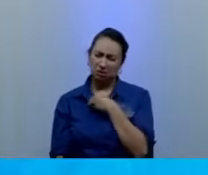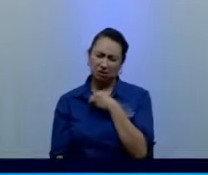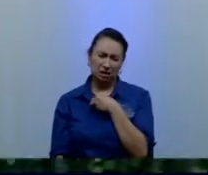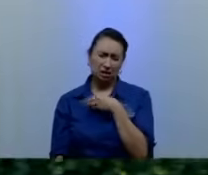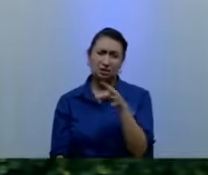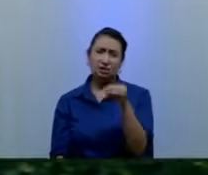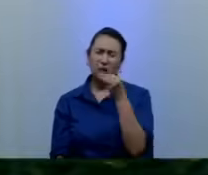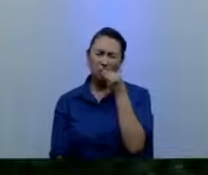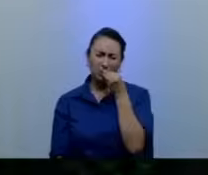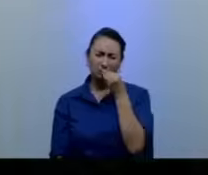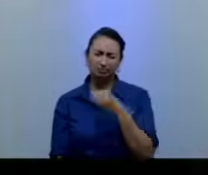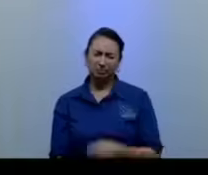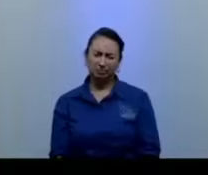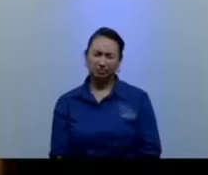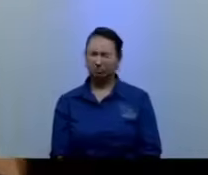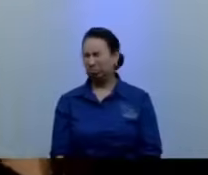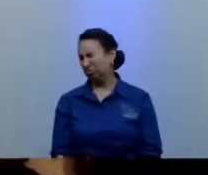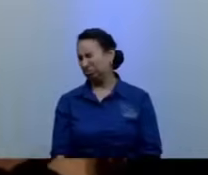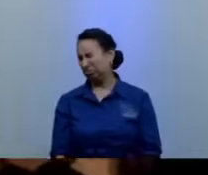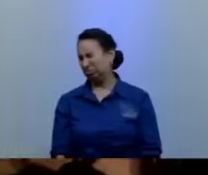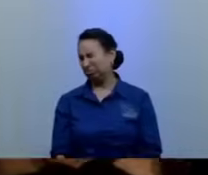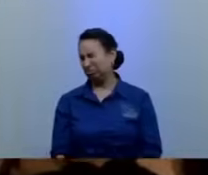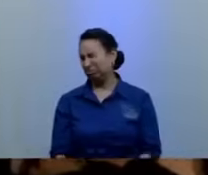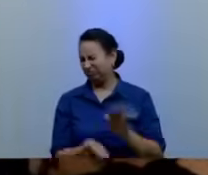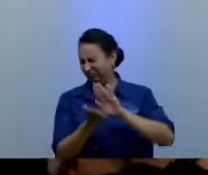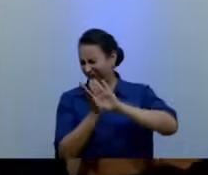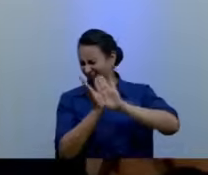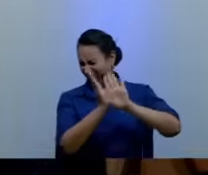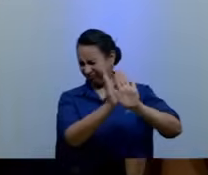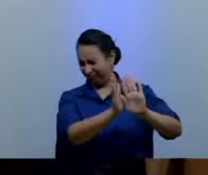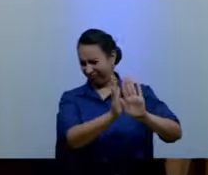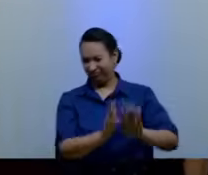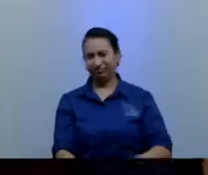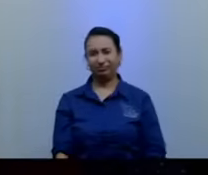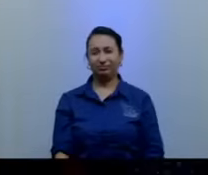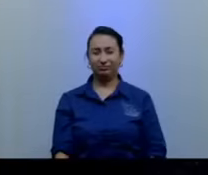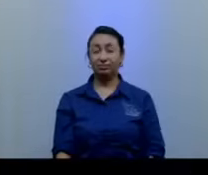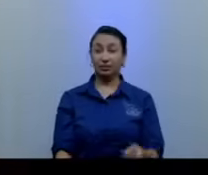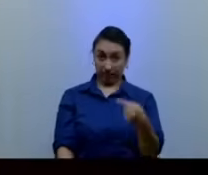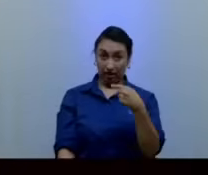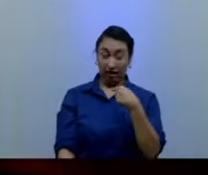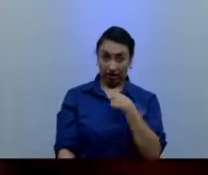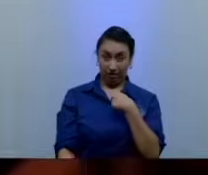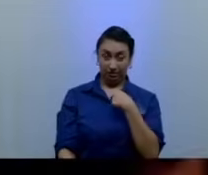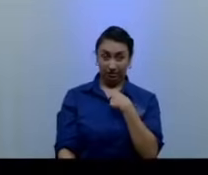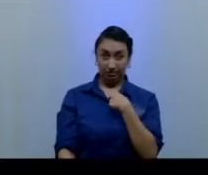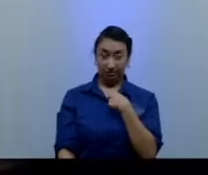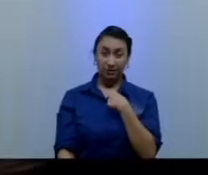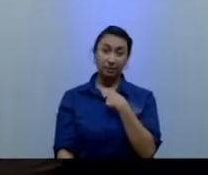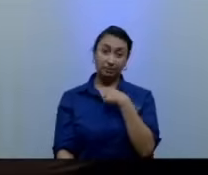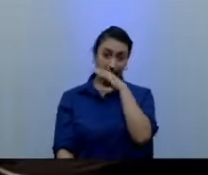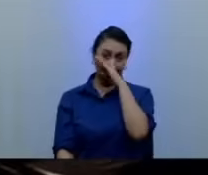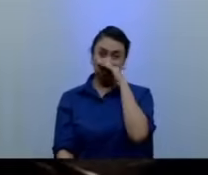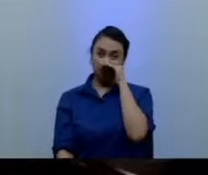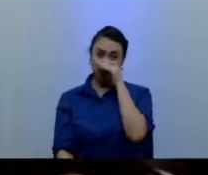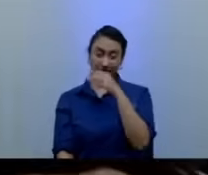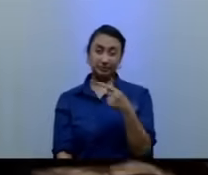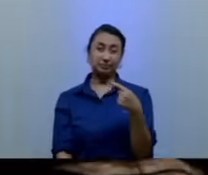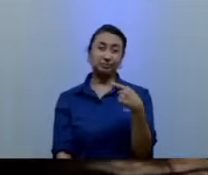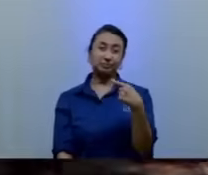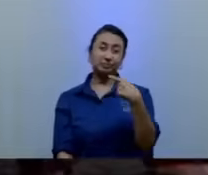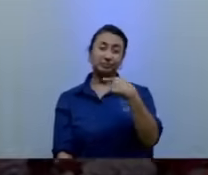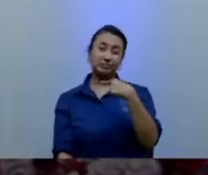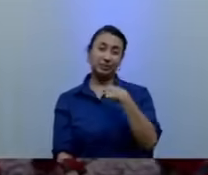No, de veras, hermano. Mire, a mí me operaron hace unos meses, como usted se recordará. Y